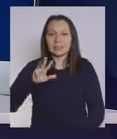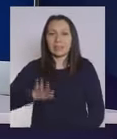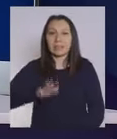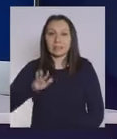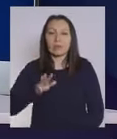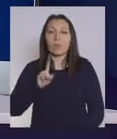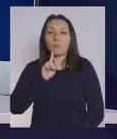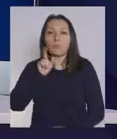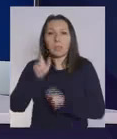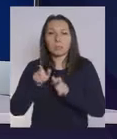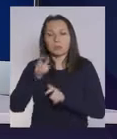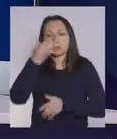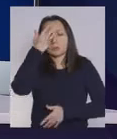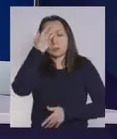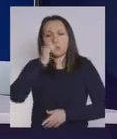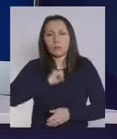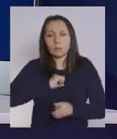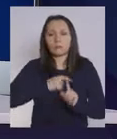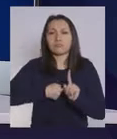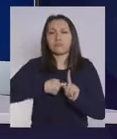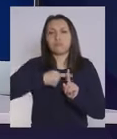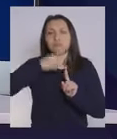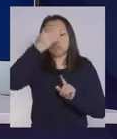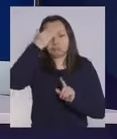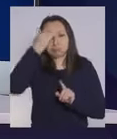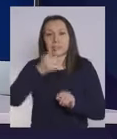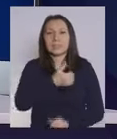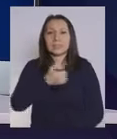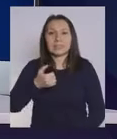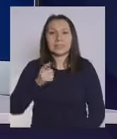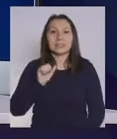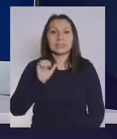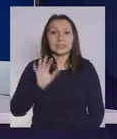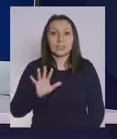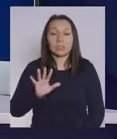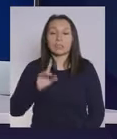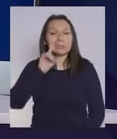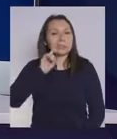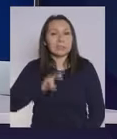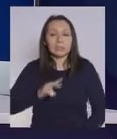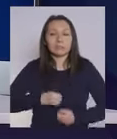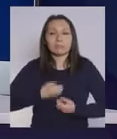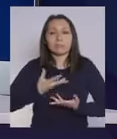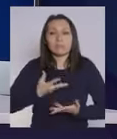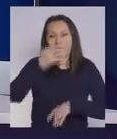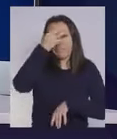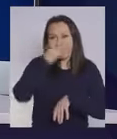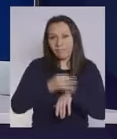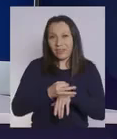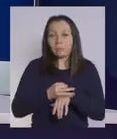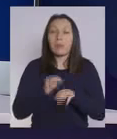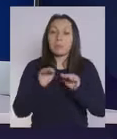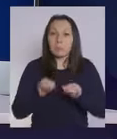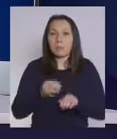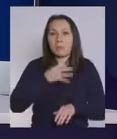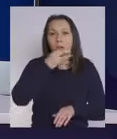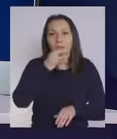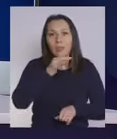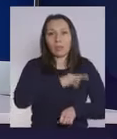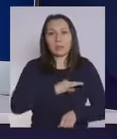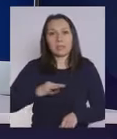1.319 son personas sintomáticas y 605 son personas asintomáticas, que es justamente a lo que se refería